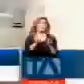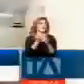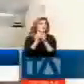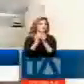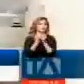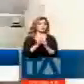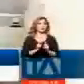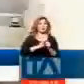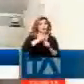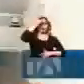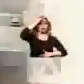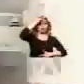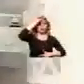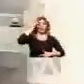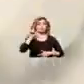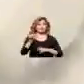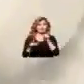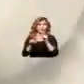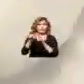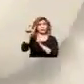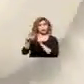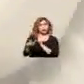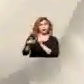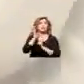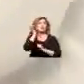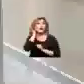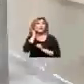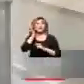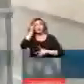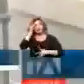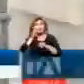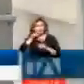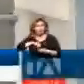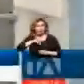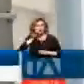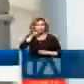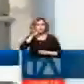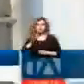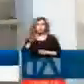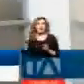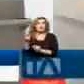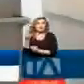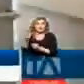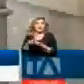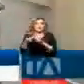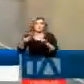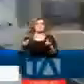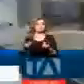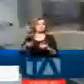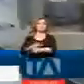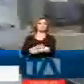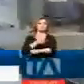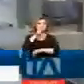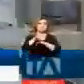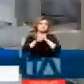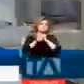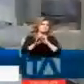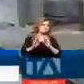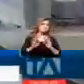primer caso, la ministra aseguró que su pronóstico continúa siendo reservado y que el aislamiento se mantiene. Los otros cinco casos,